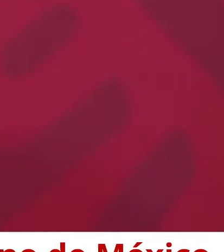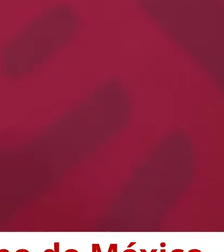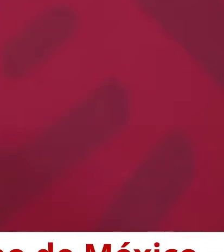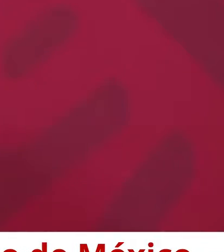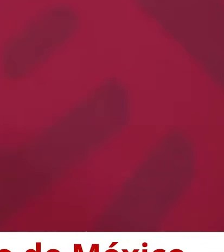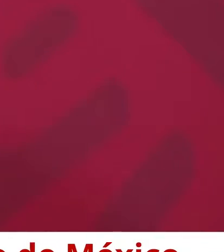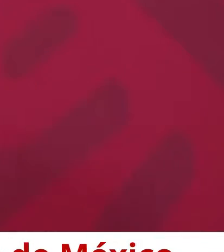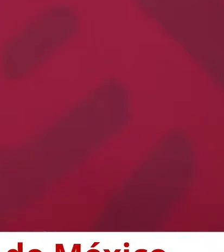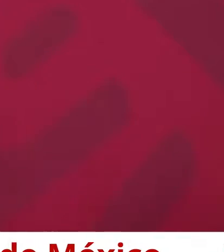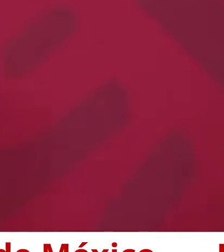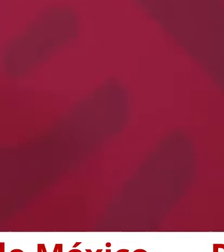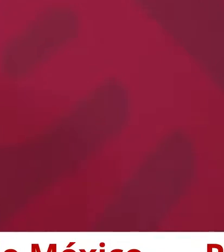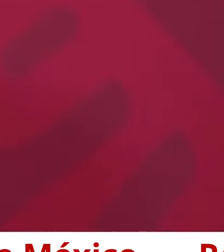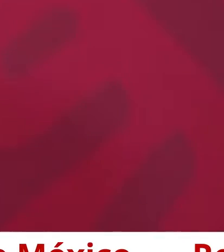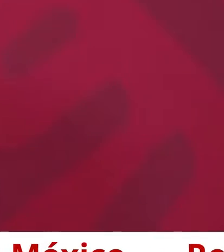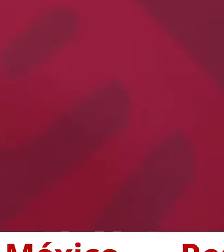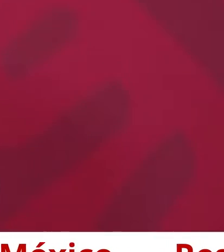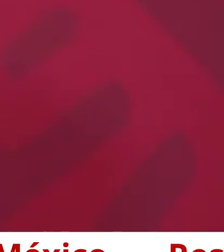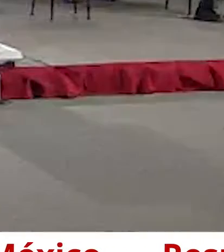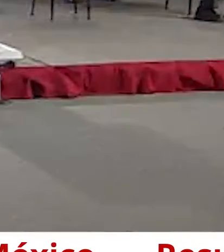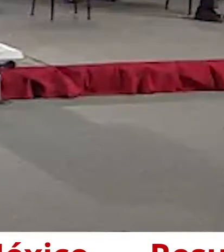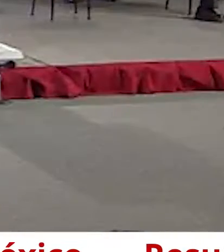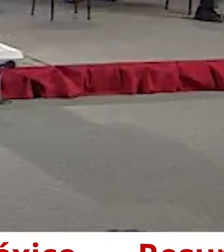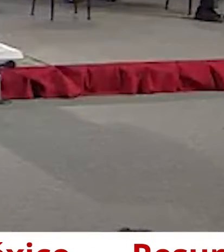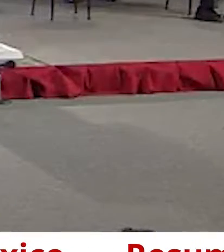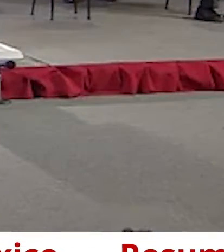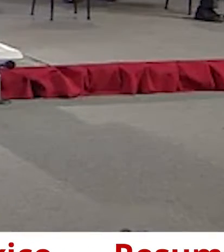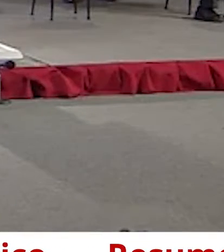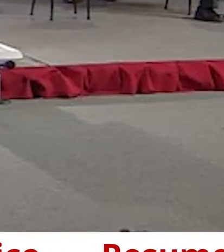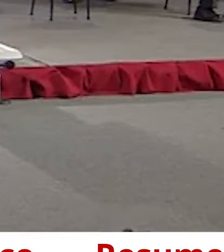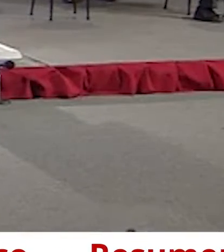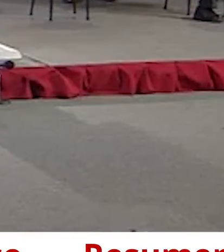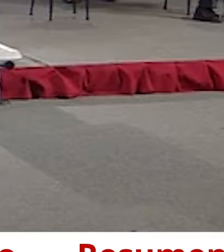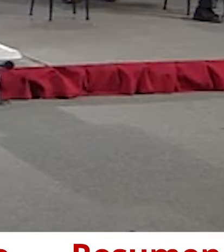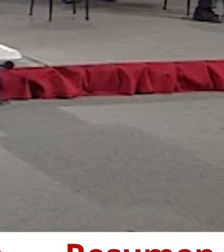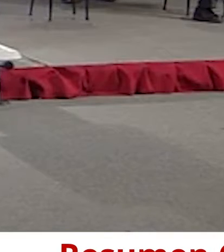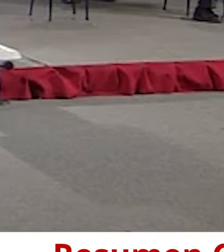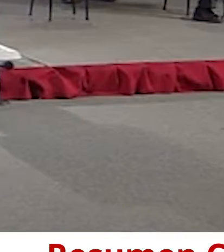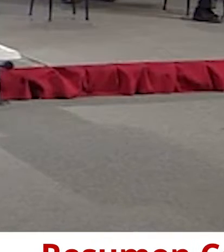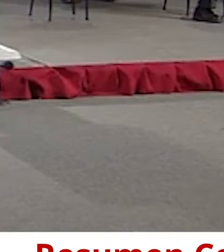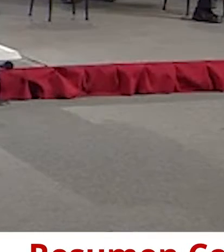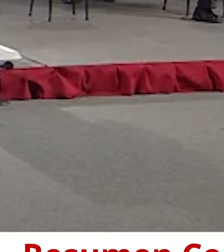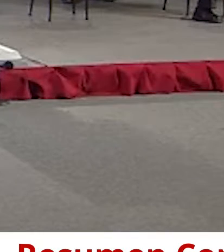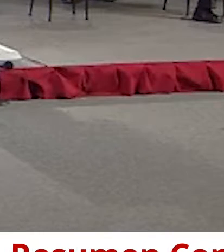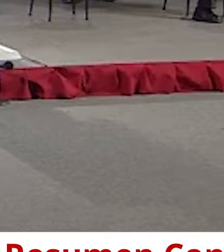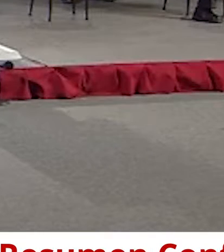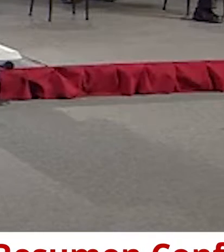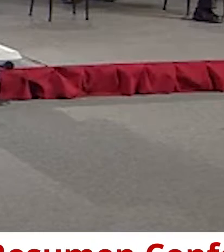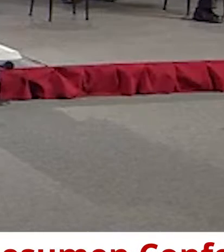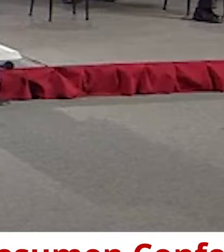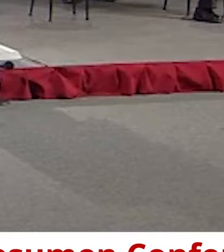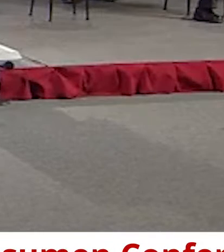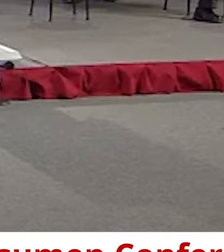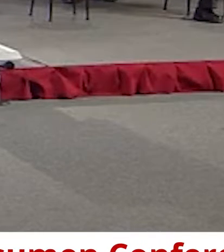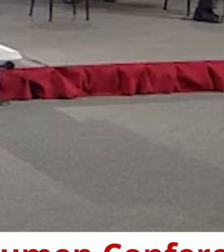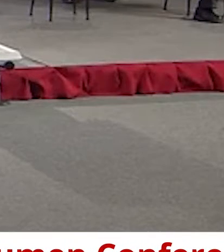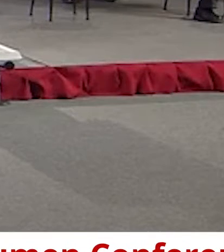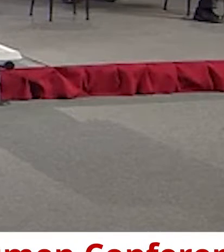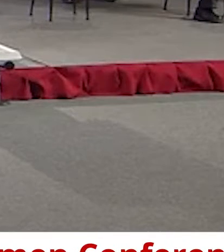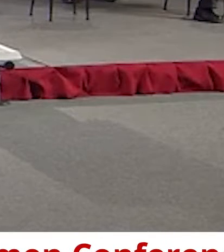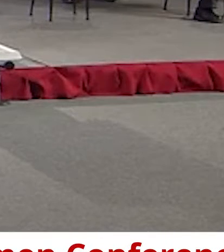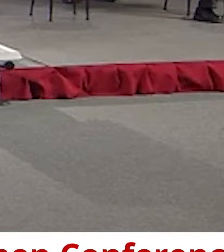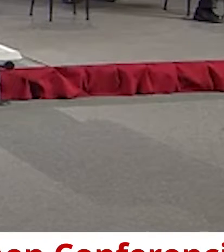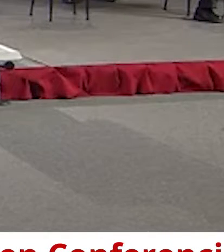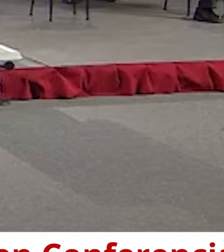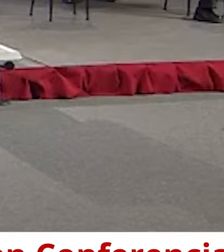Solamente es para explicar cuáles son las ventajas de contratar con la UNOPS desde el punto de vista presupuestal. La primera es la UNOPS, es un organismo de